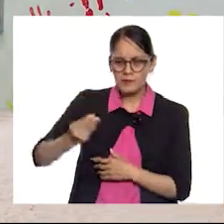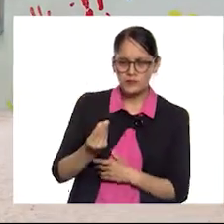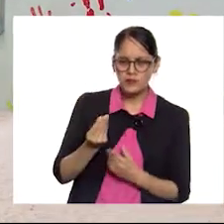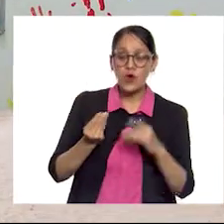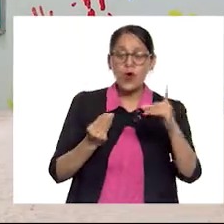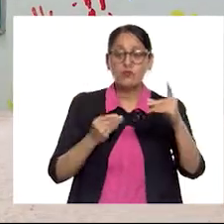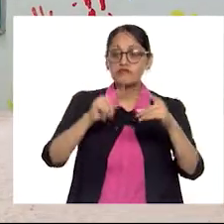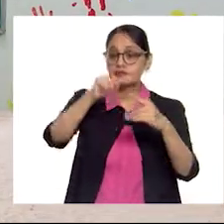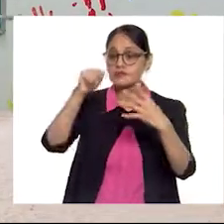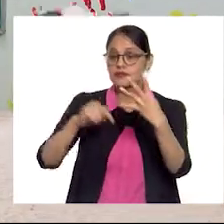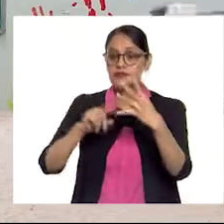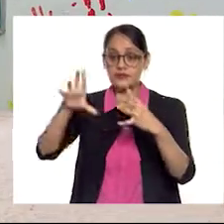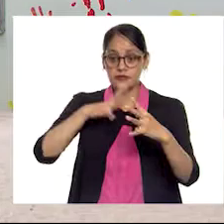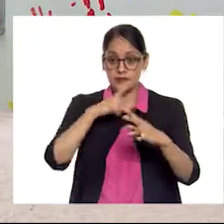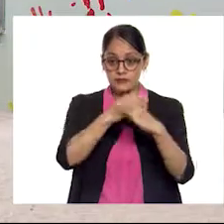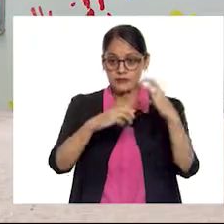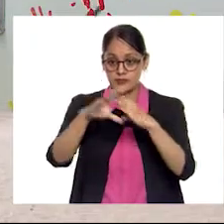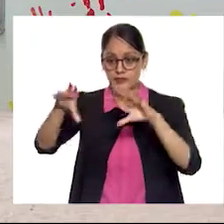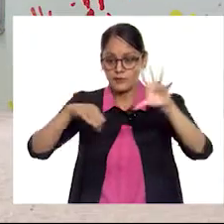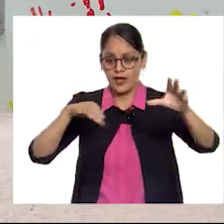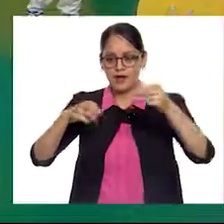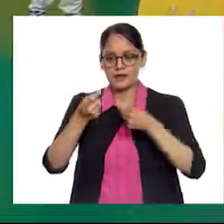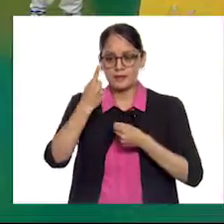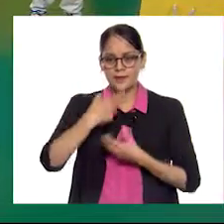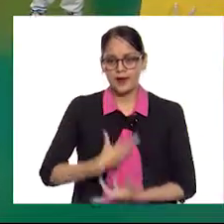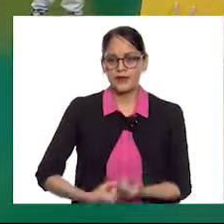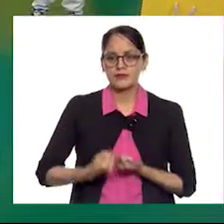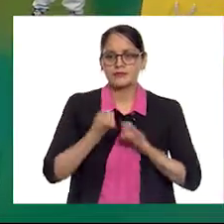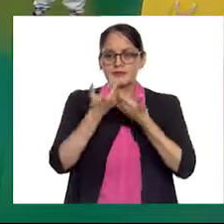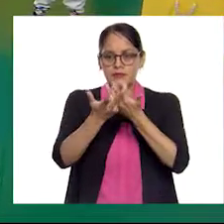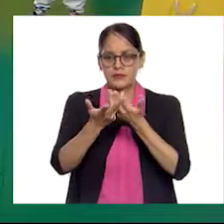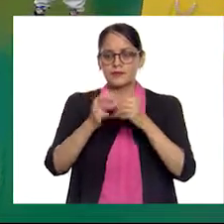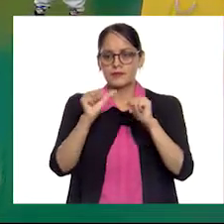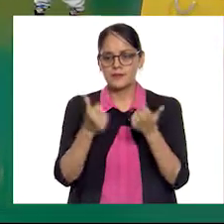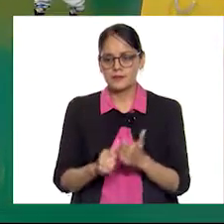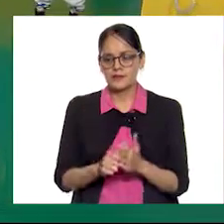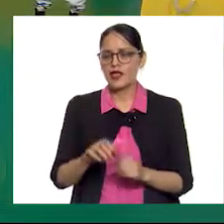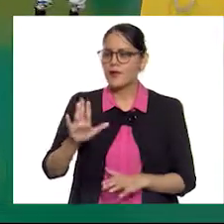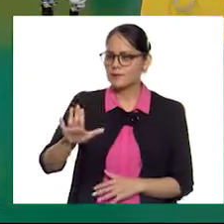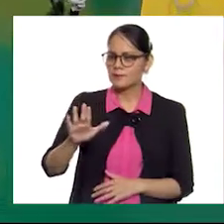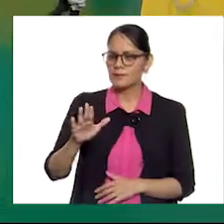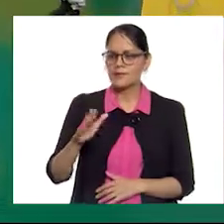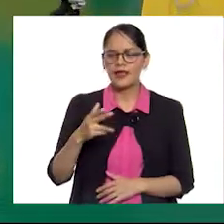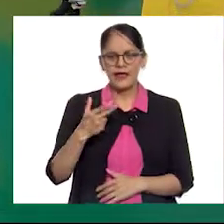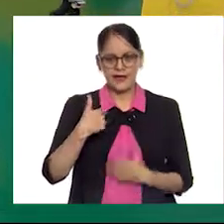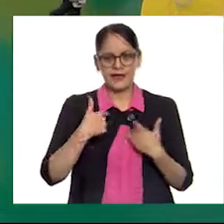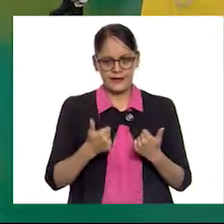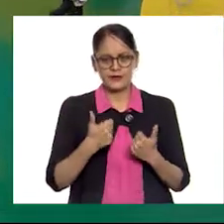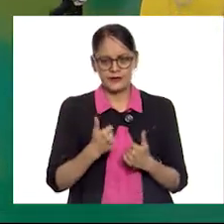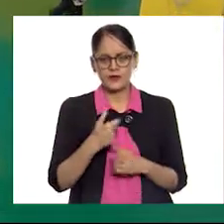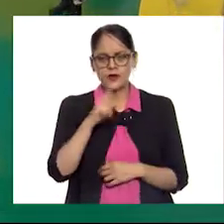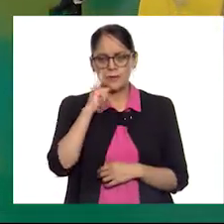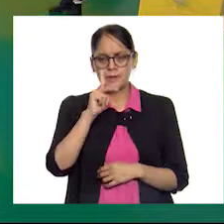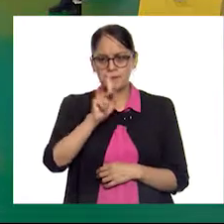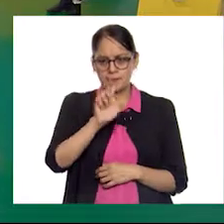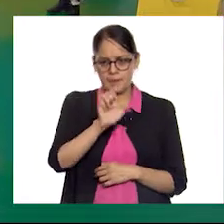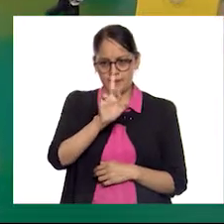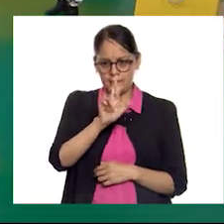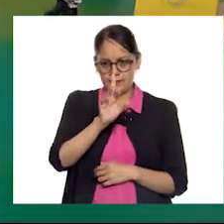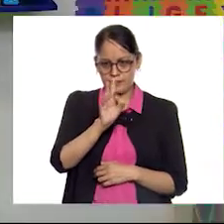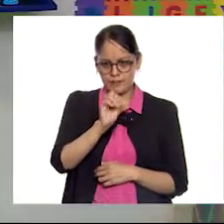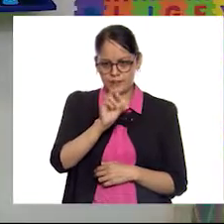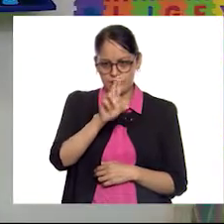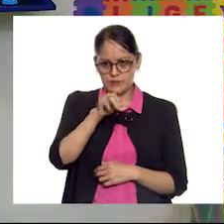que tengas a la mano para poder transmitir todas esas sensaciones. Y entiendo un poco que el performance se